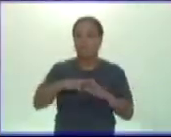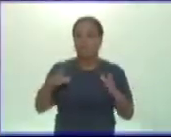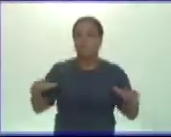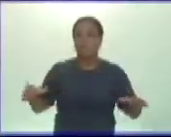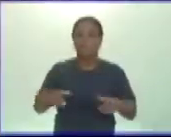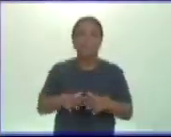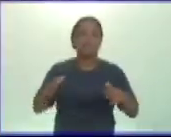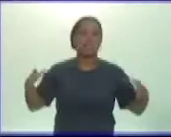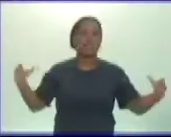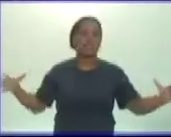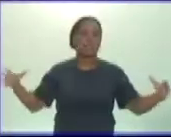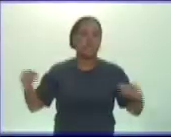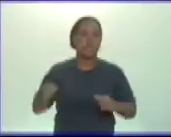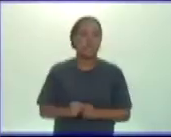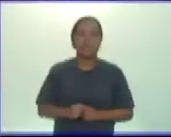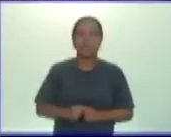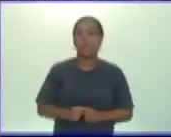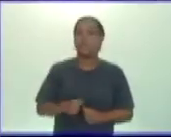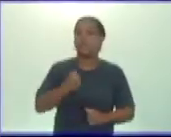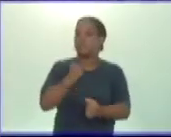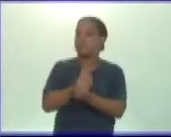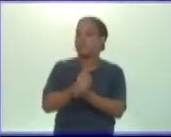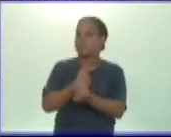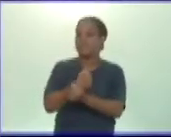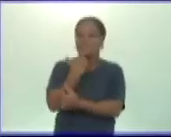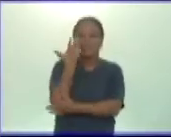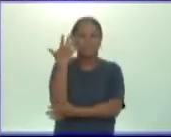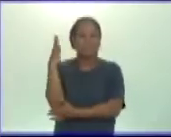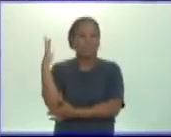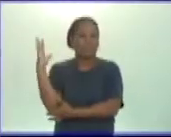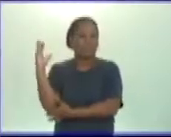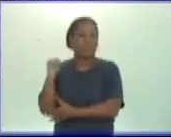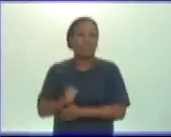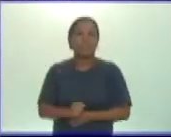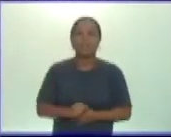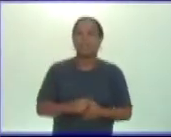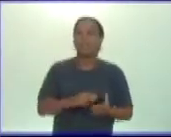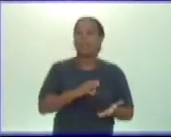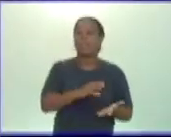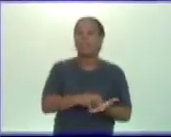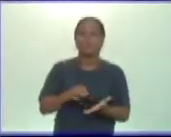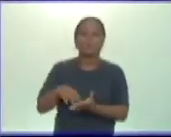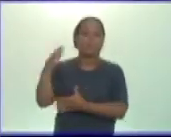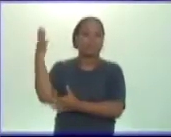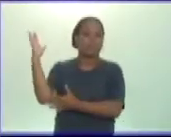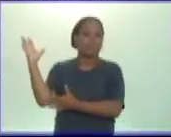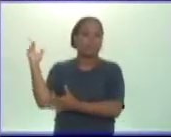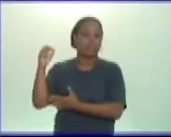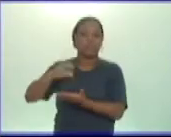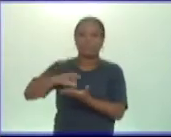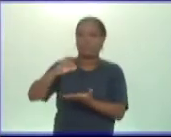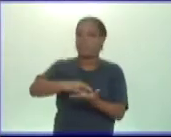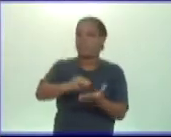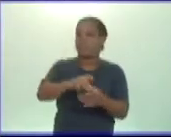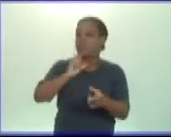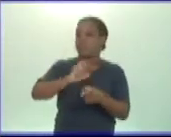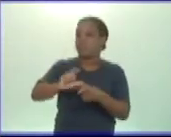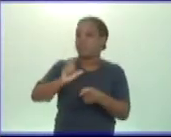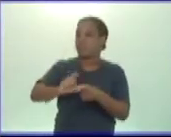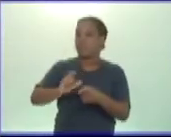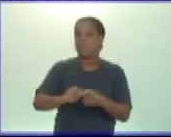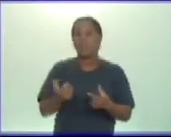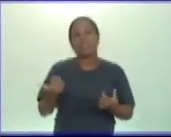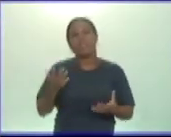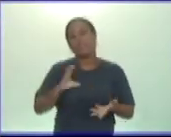océanos. Daños importantes en la vegetación, en zonas forestales, selváticas, etc., de forma directa e